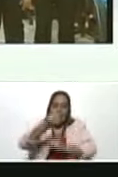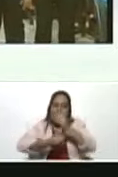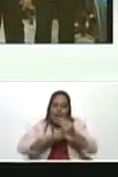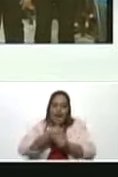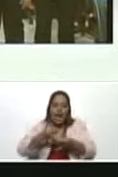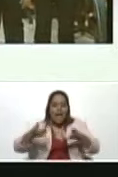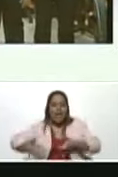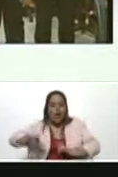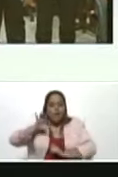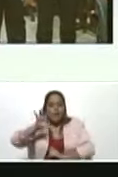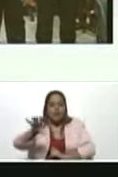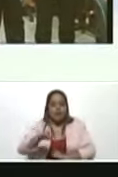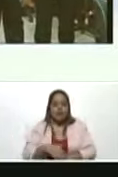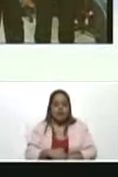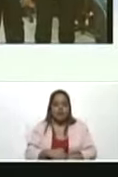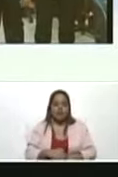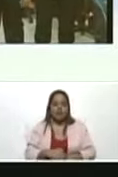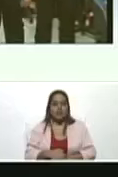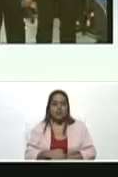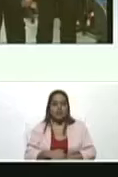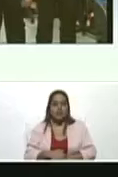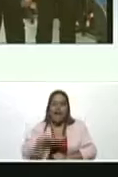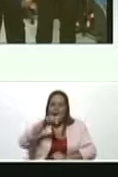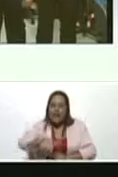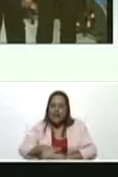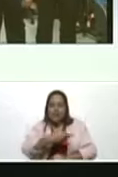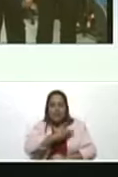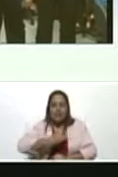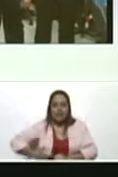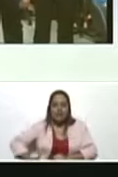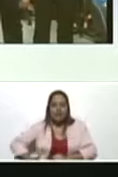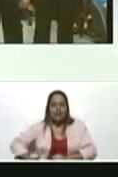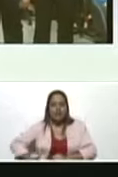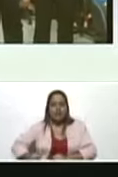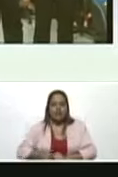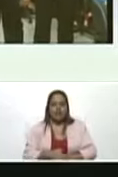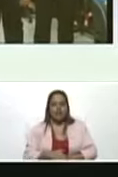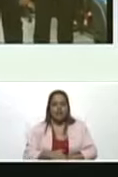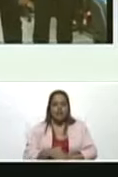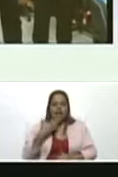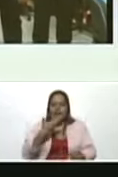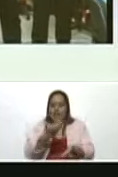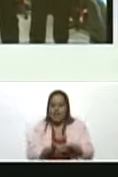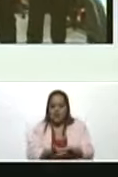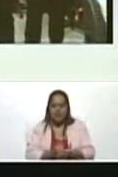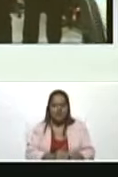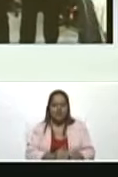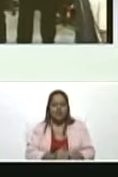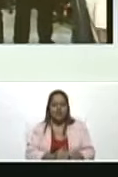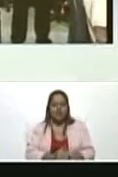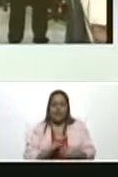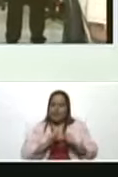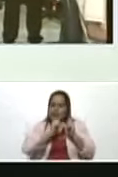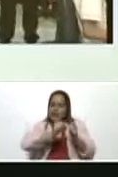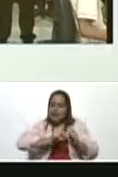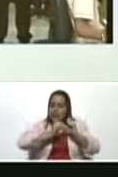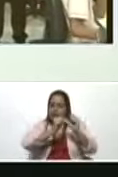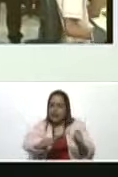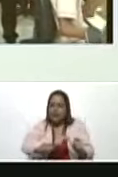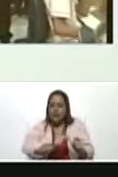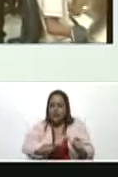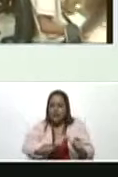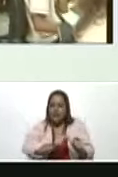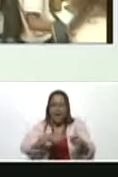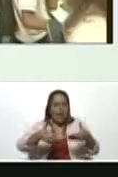los hijos de la patria. Y entonces aquí estamos, presidente, infinitamente agradecidos. Y continuamos en